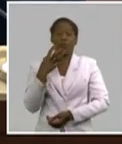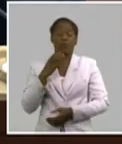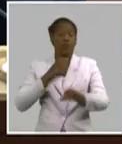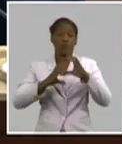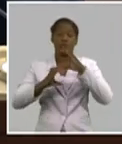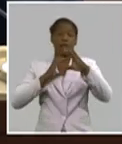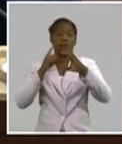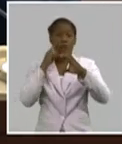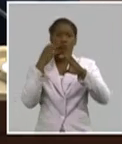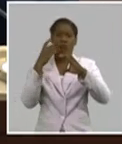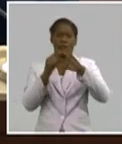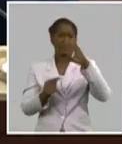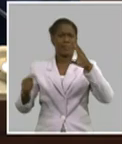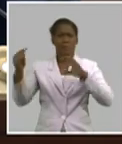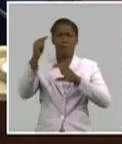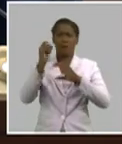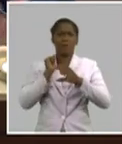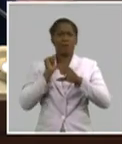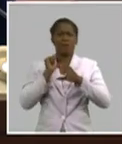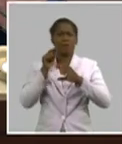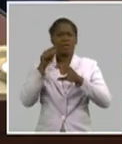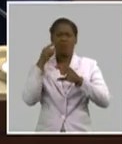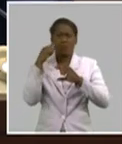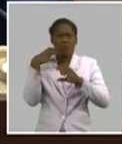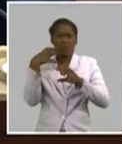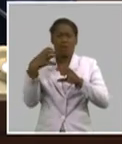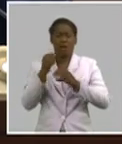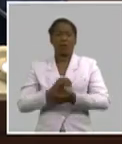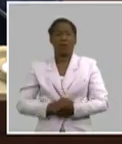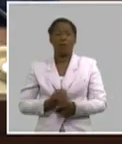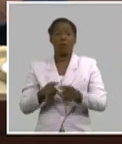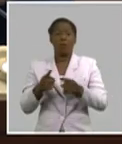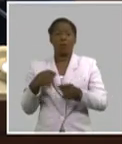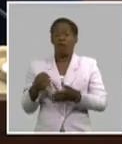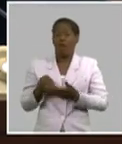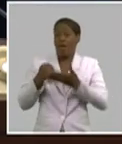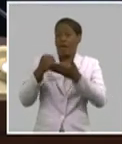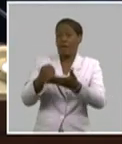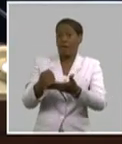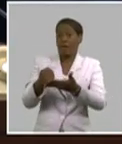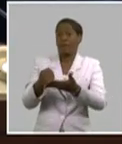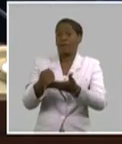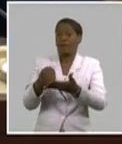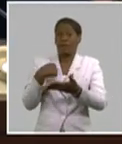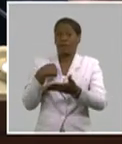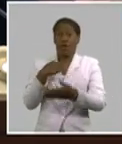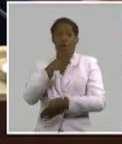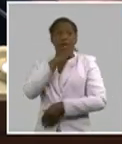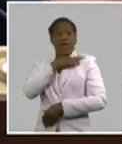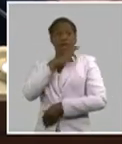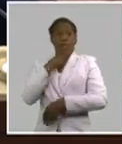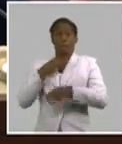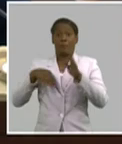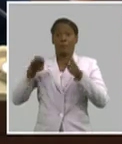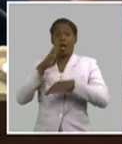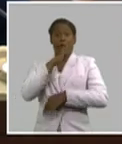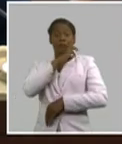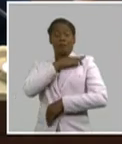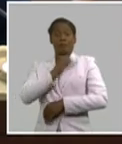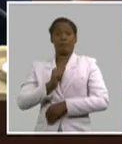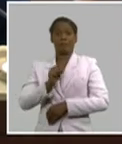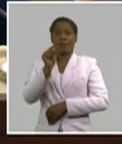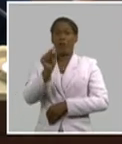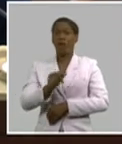también un elemento importantísimo para la política de cuadros, da participación. Porque si el cuadro se comunica con las bases, que lo estamos defendiendo aquí también